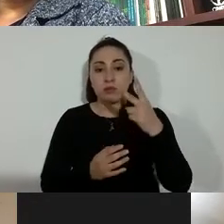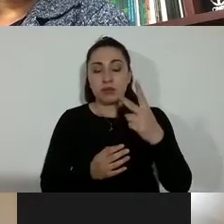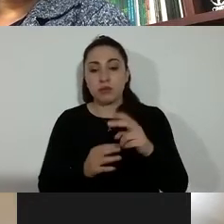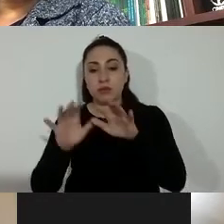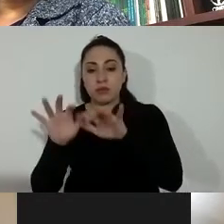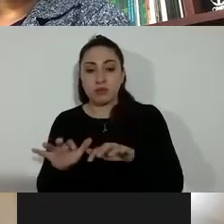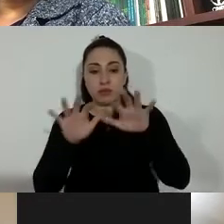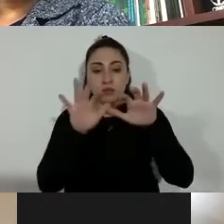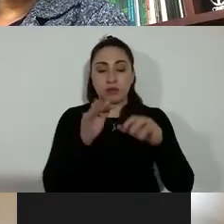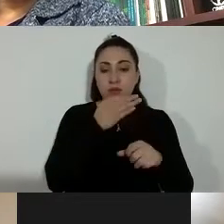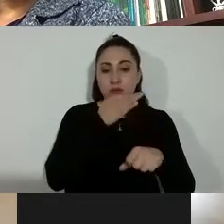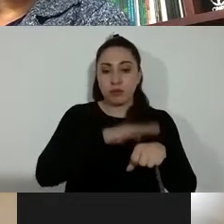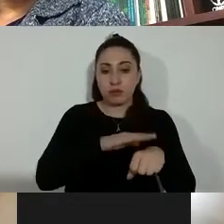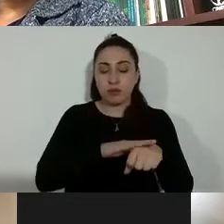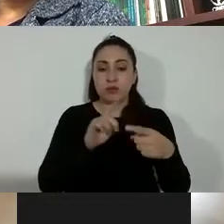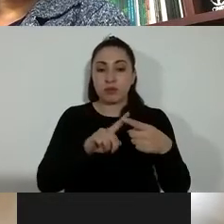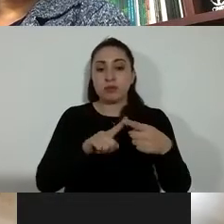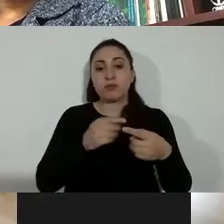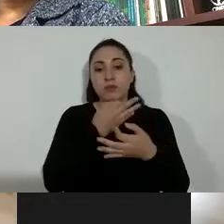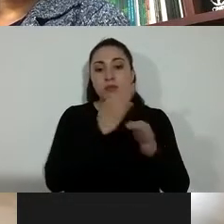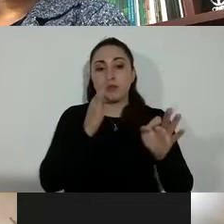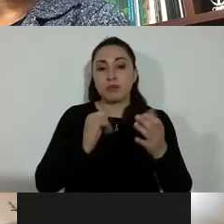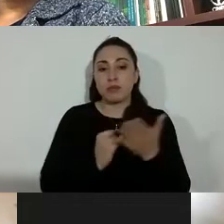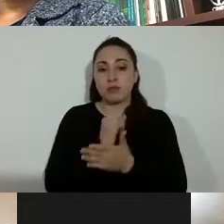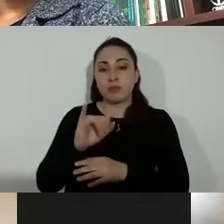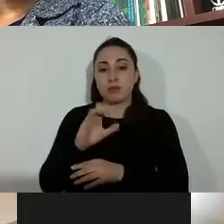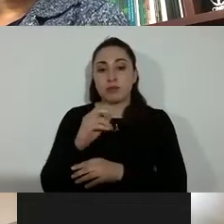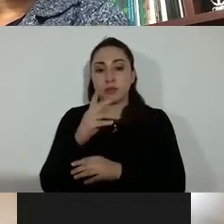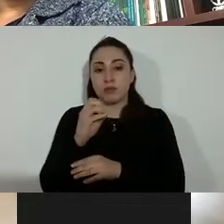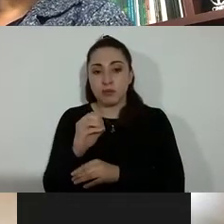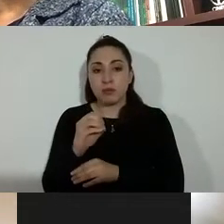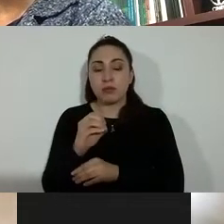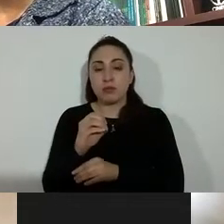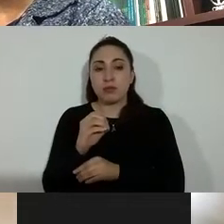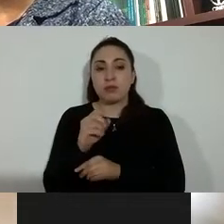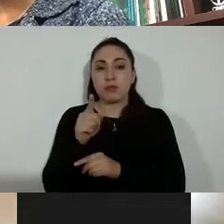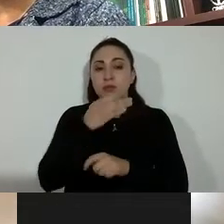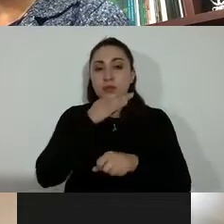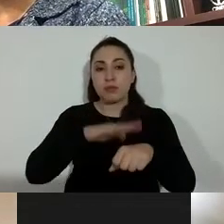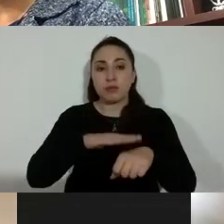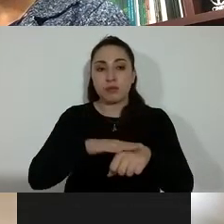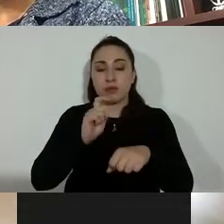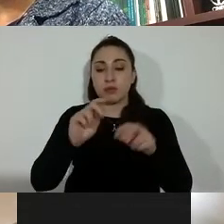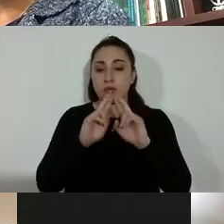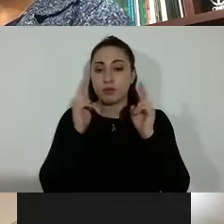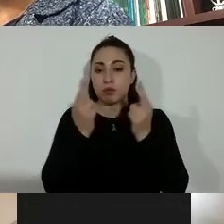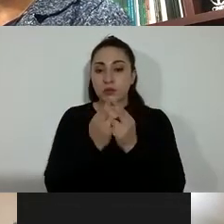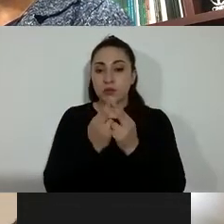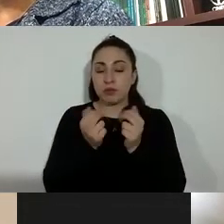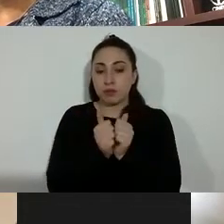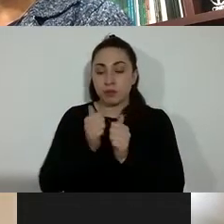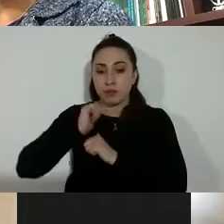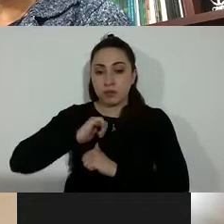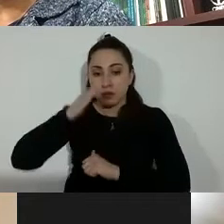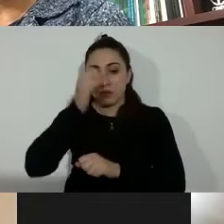comunicados. El primero de la Junta de Coordinación Política, mediante el cual informa que la comparecencia de la persona titular